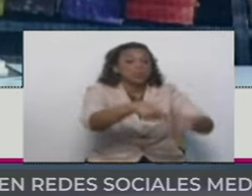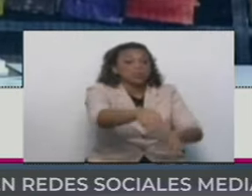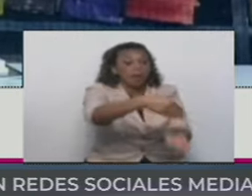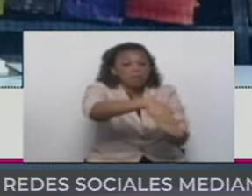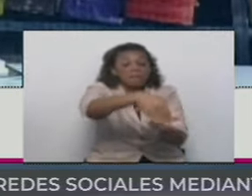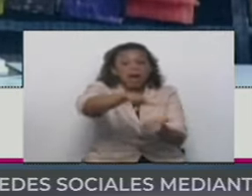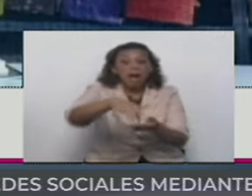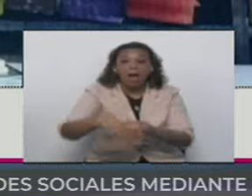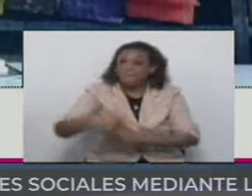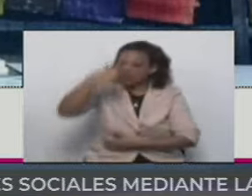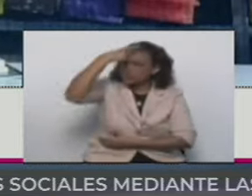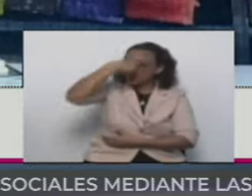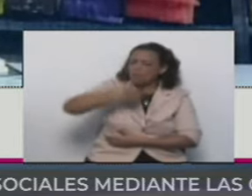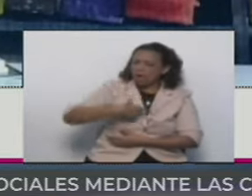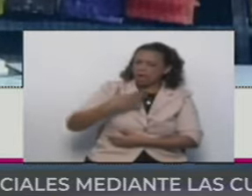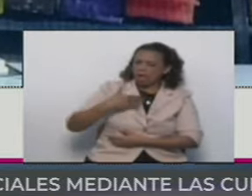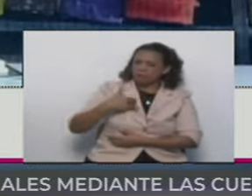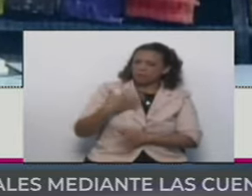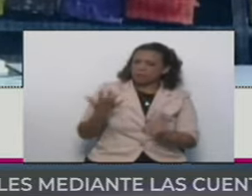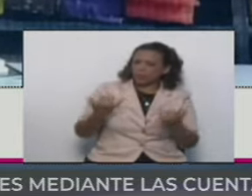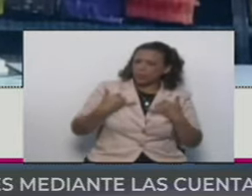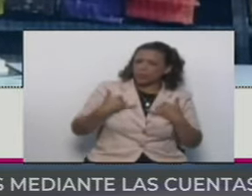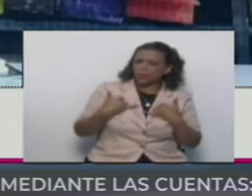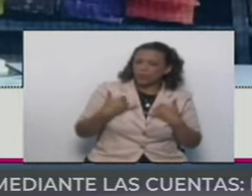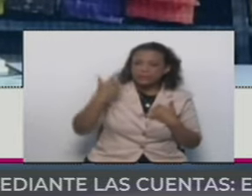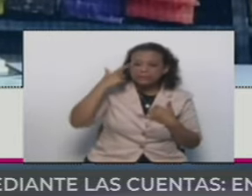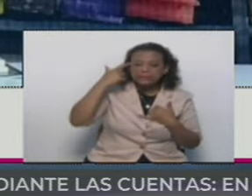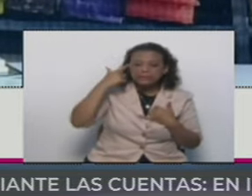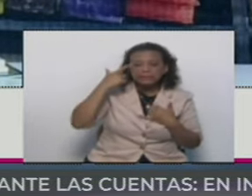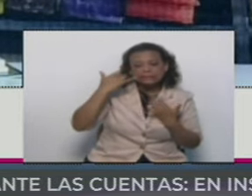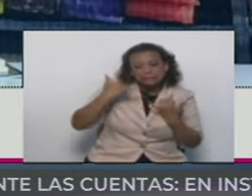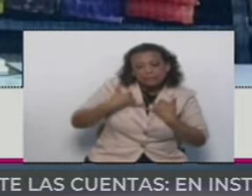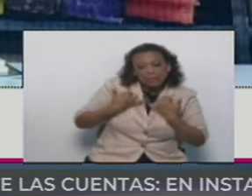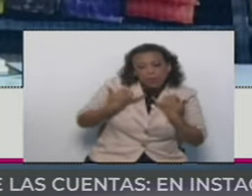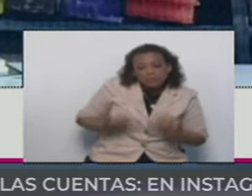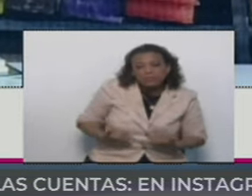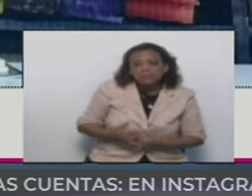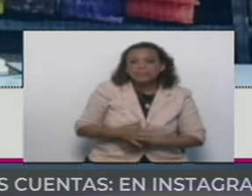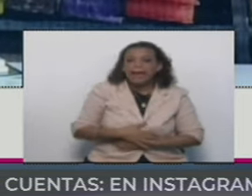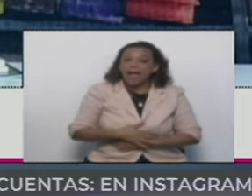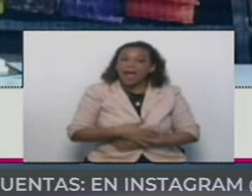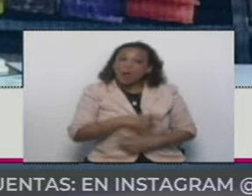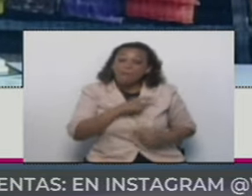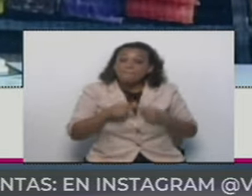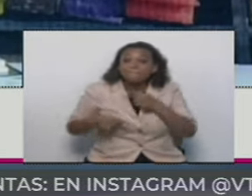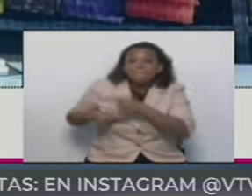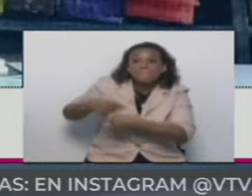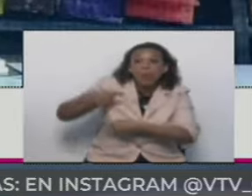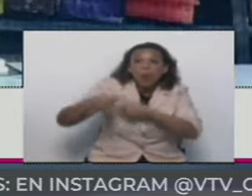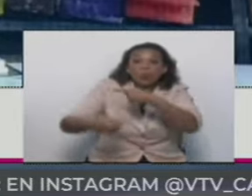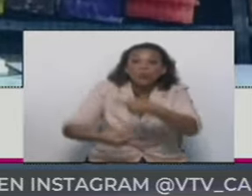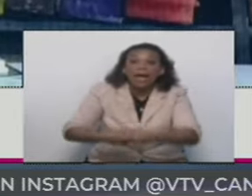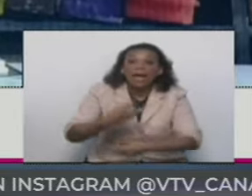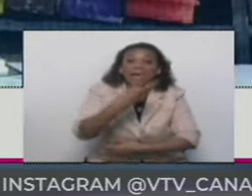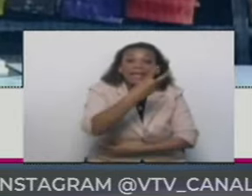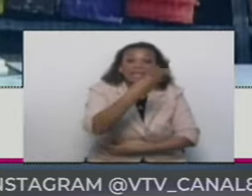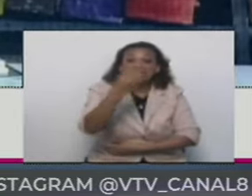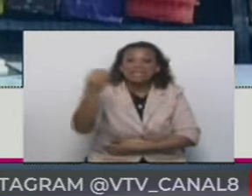Ahora, el ser humano que es, este que tenemos ahora, es una evolución, dicen, de 300.000